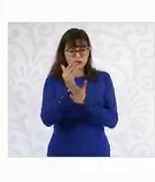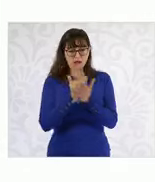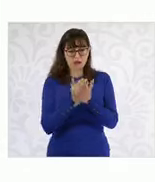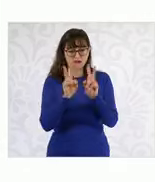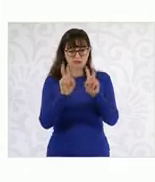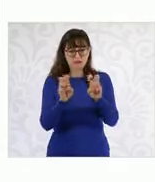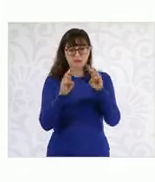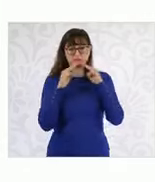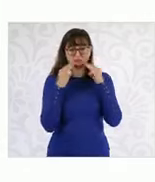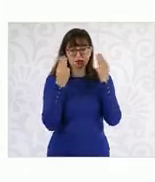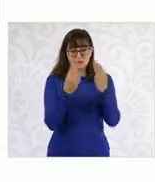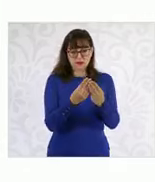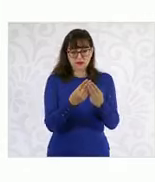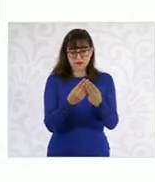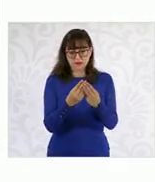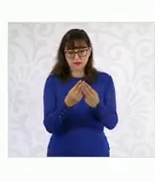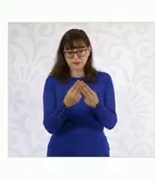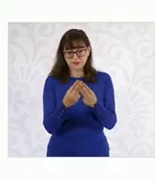la delincuencia organizada,